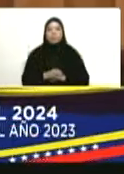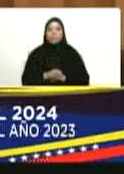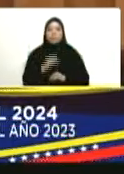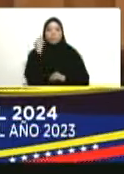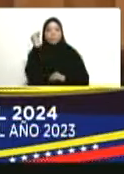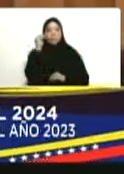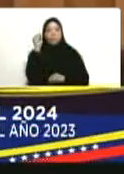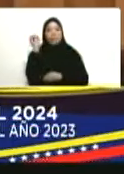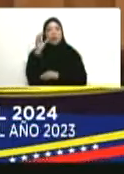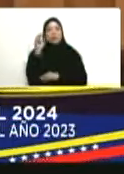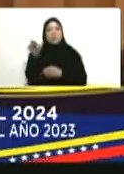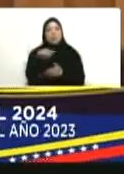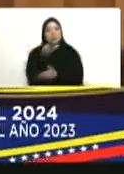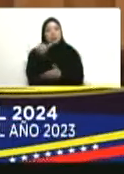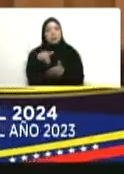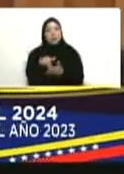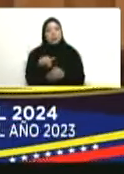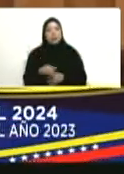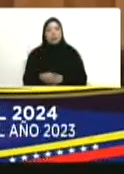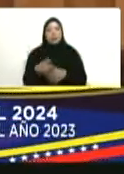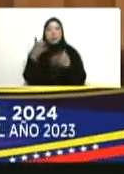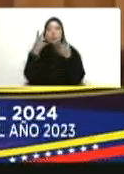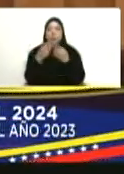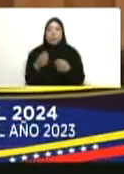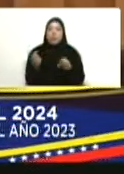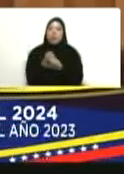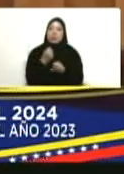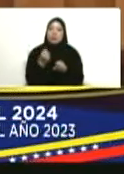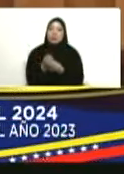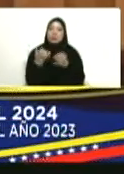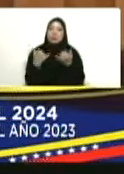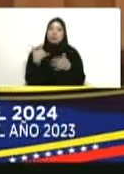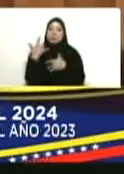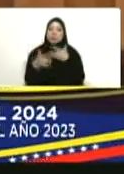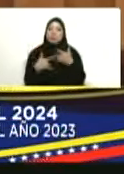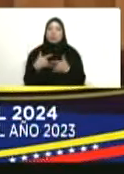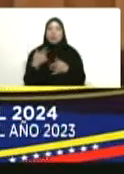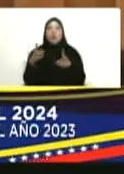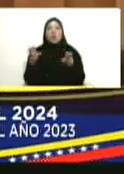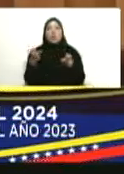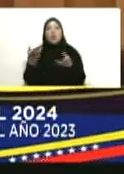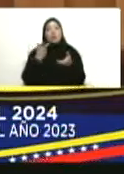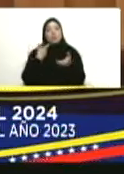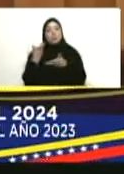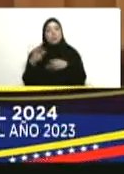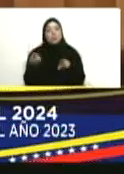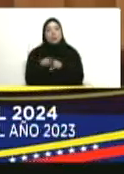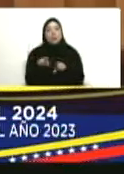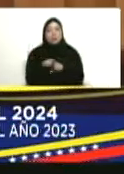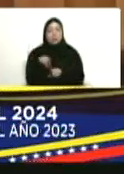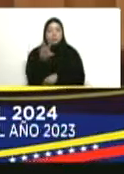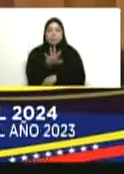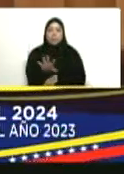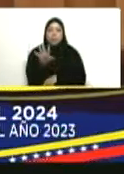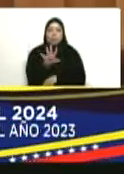a la Asamblea Nacional, ante el chantaje de traer nuevas sanciones por llamado de doña violencia,